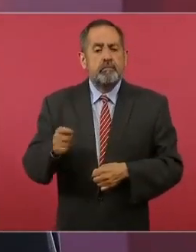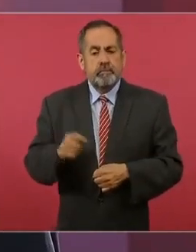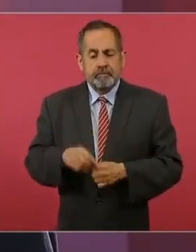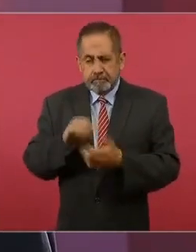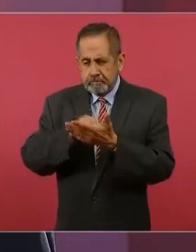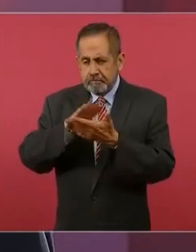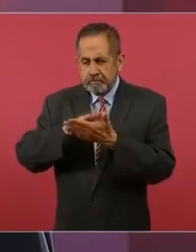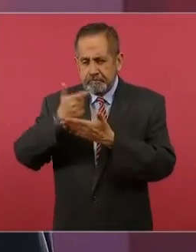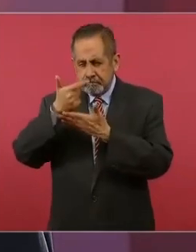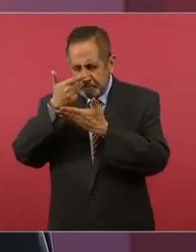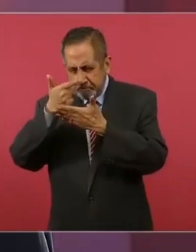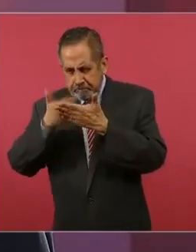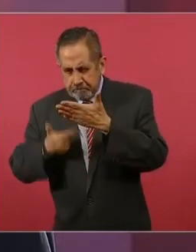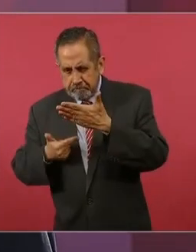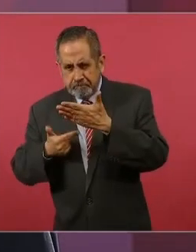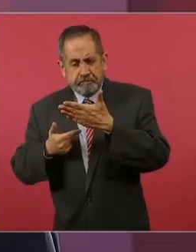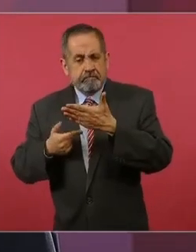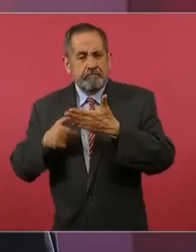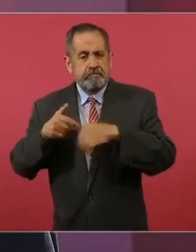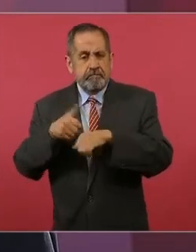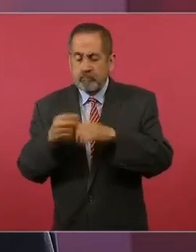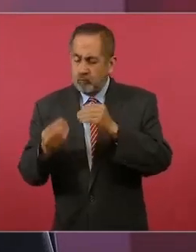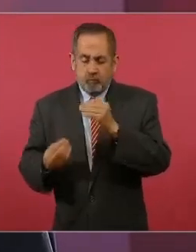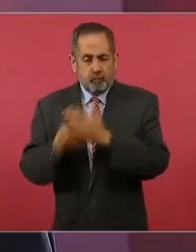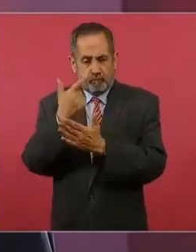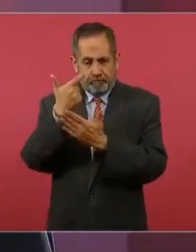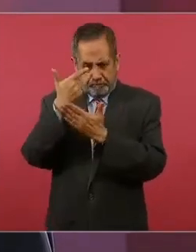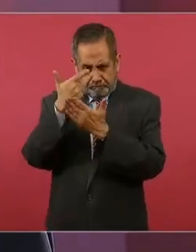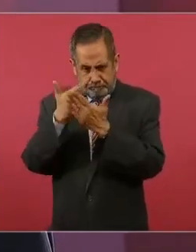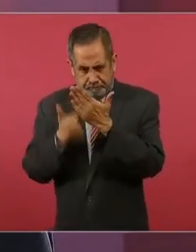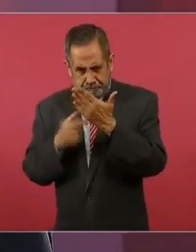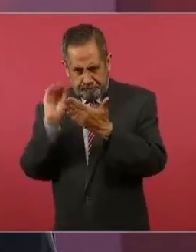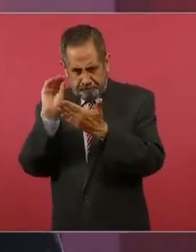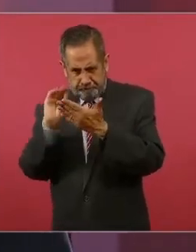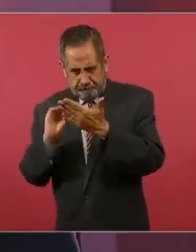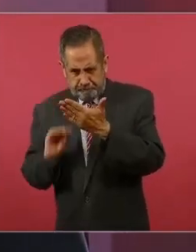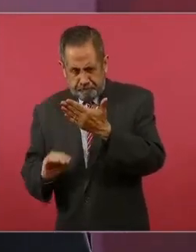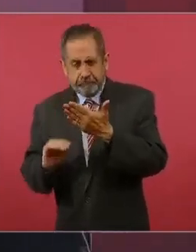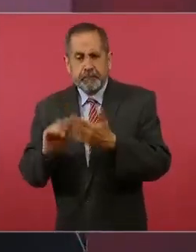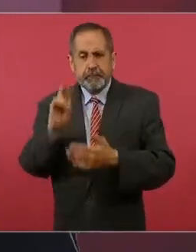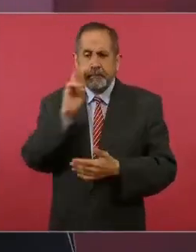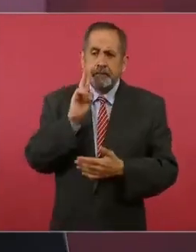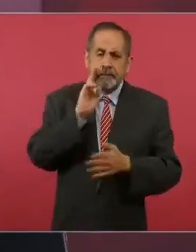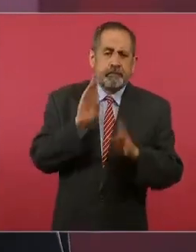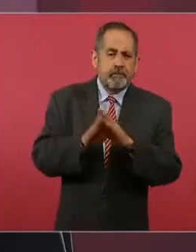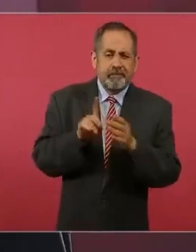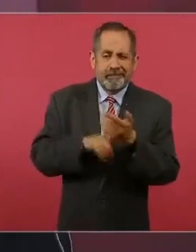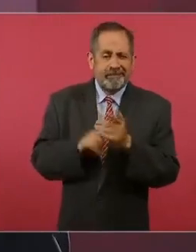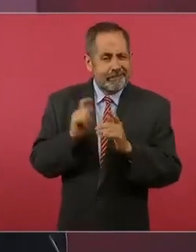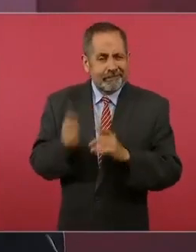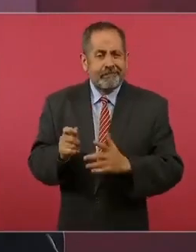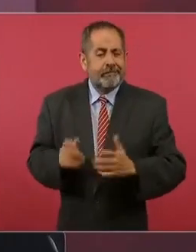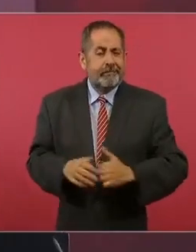un censo nuevo para tener